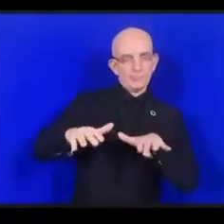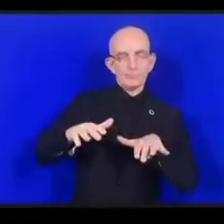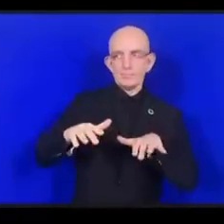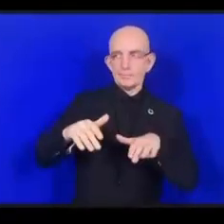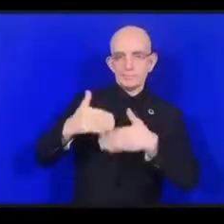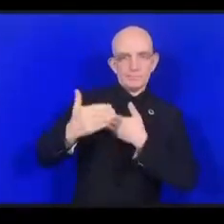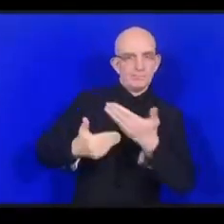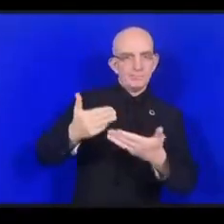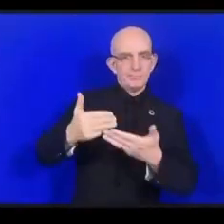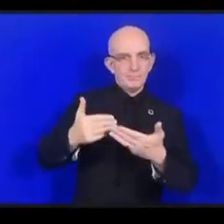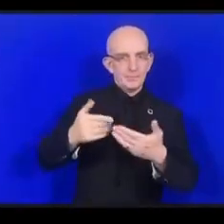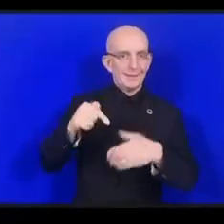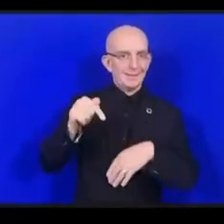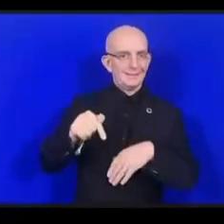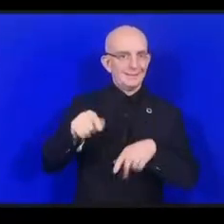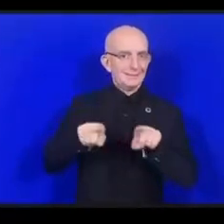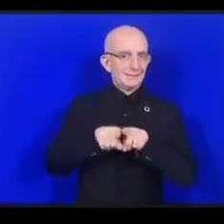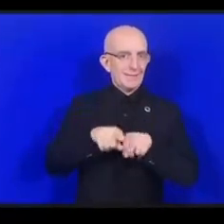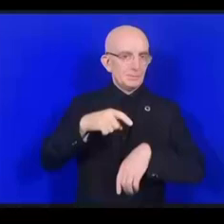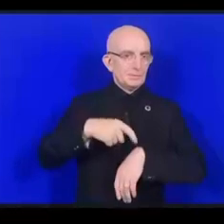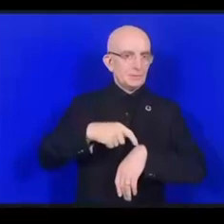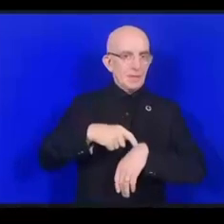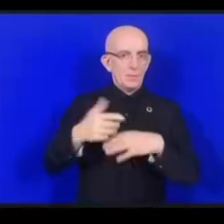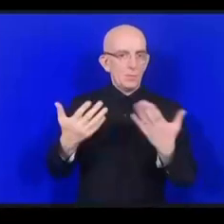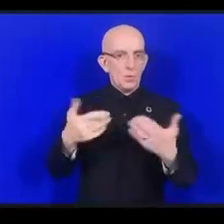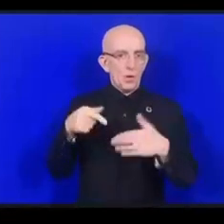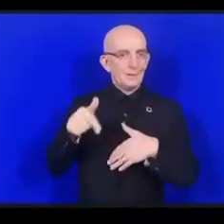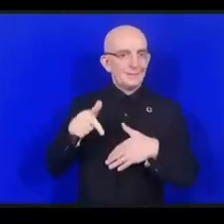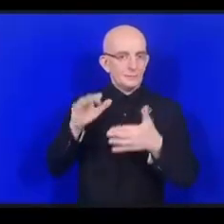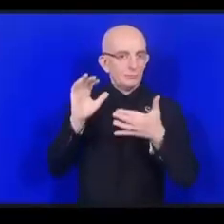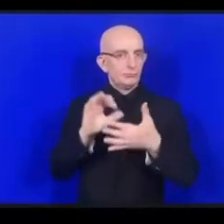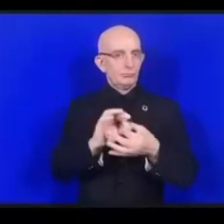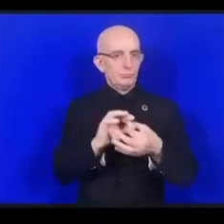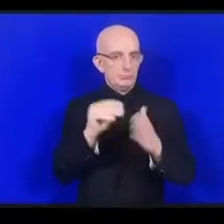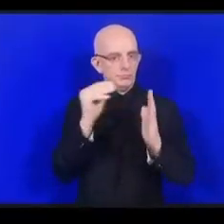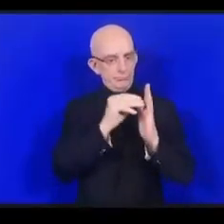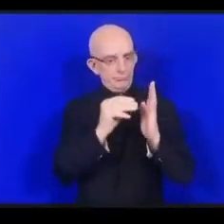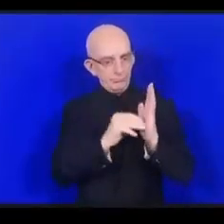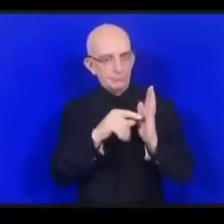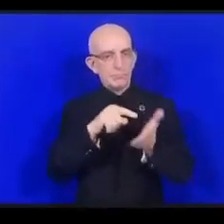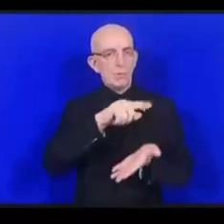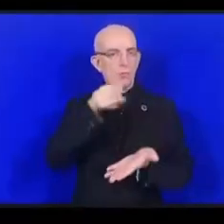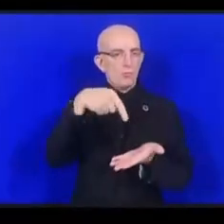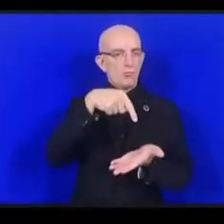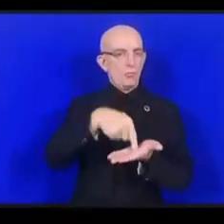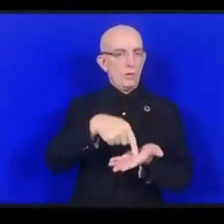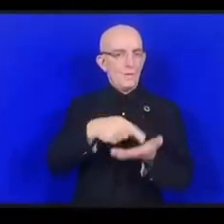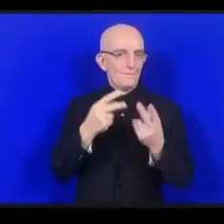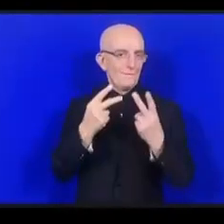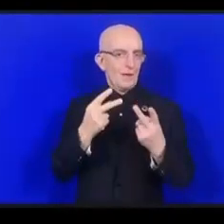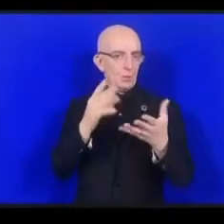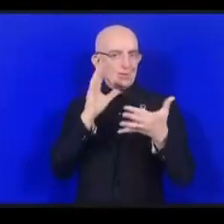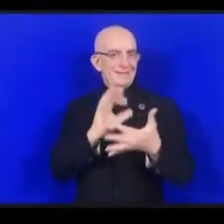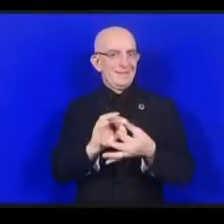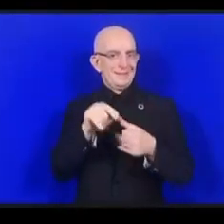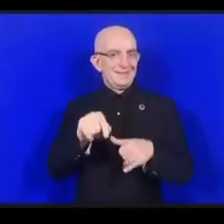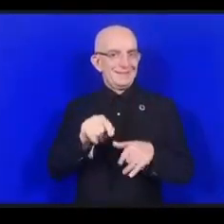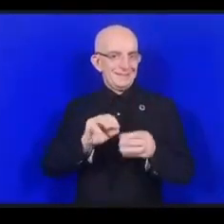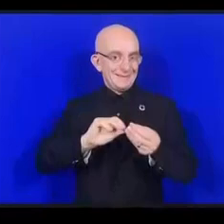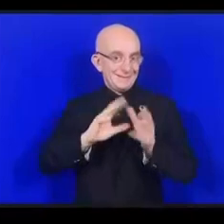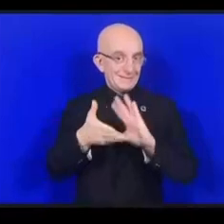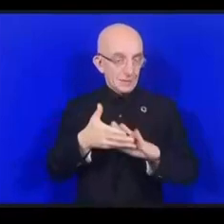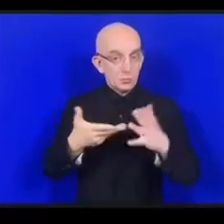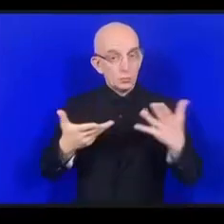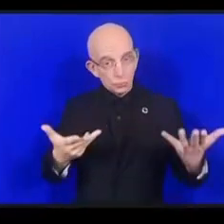tanto comenzamos en conjunto a buscar esas mejores prácticas que eran necesarias si queríamos que el Internet de las